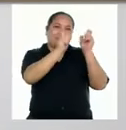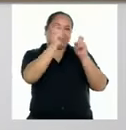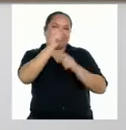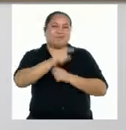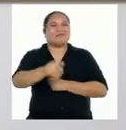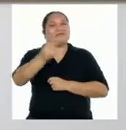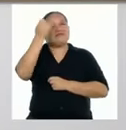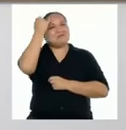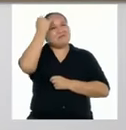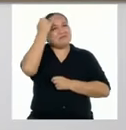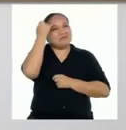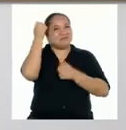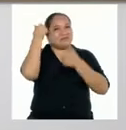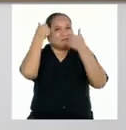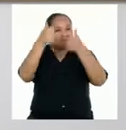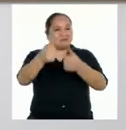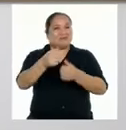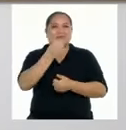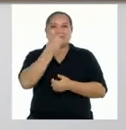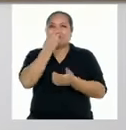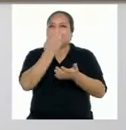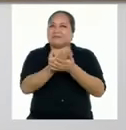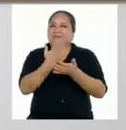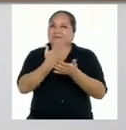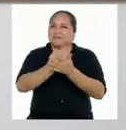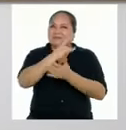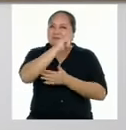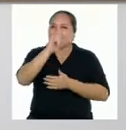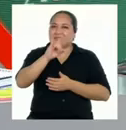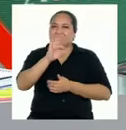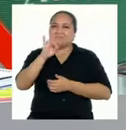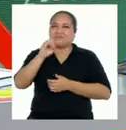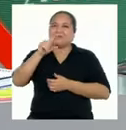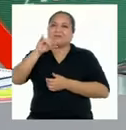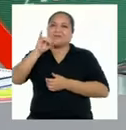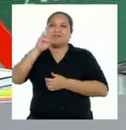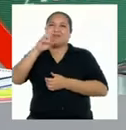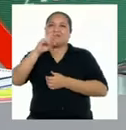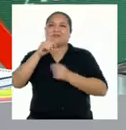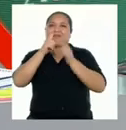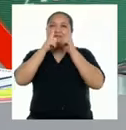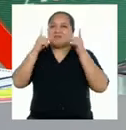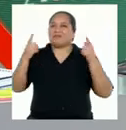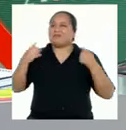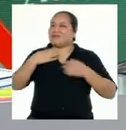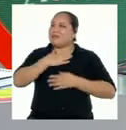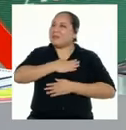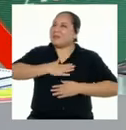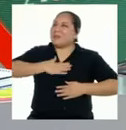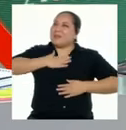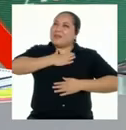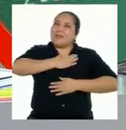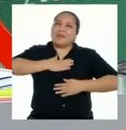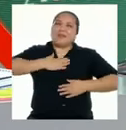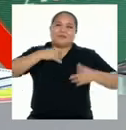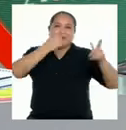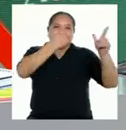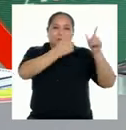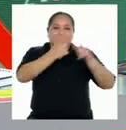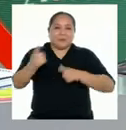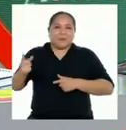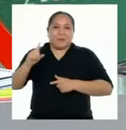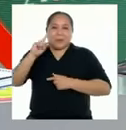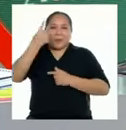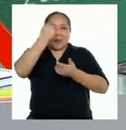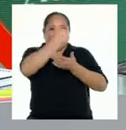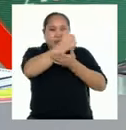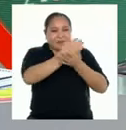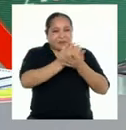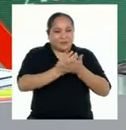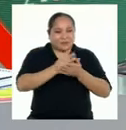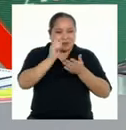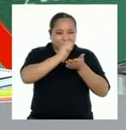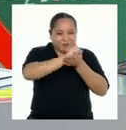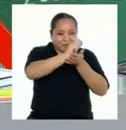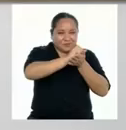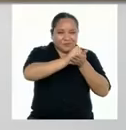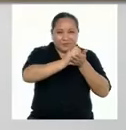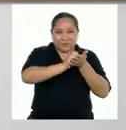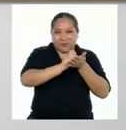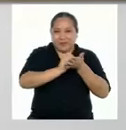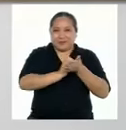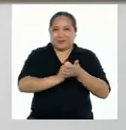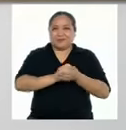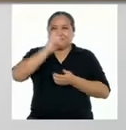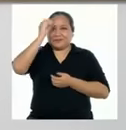Yanira. Un buen uso de figura literaria. Uy, qué satisfacción tener lista la primera versión de mi artículo de